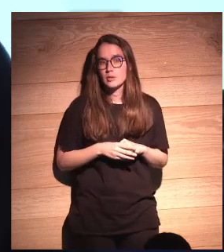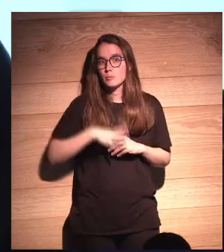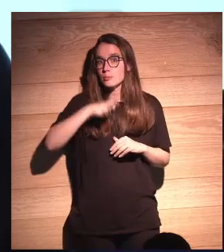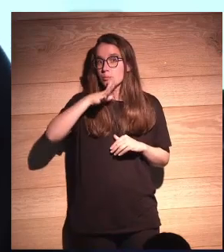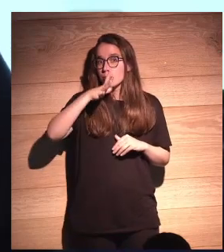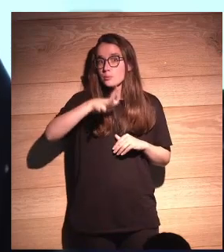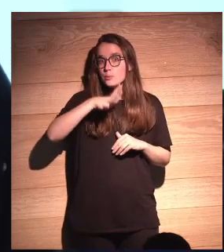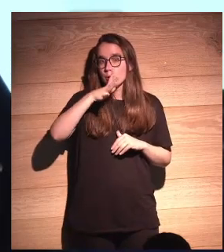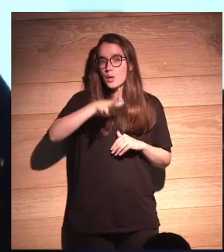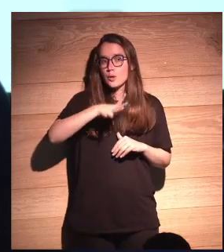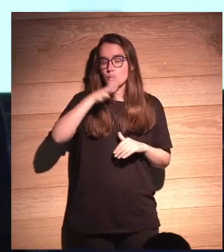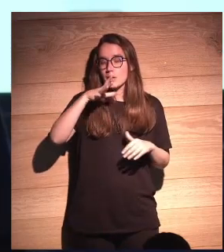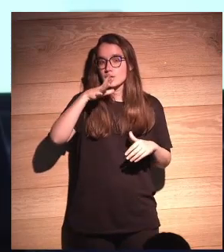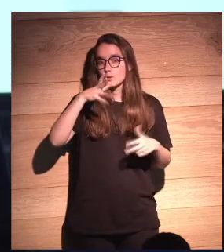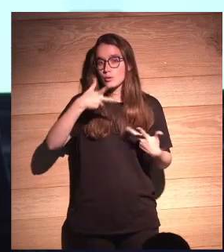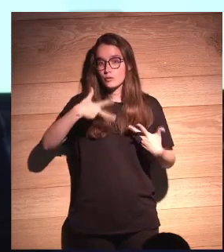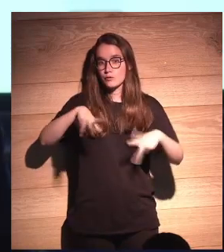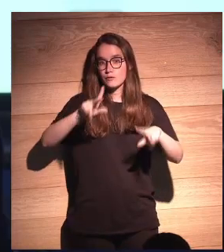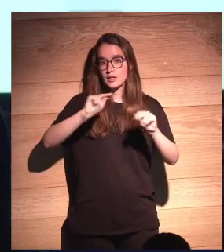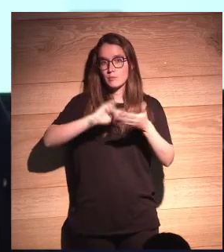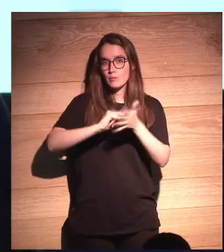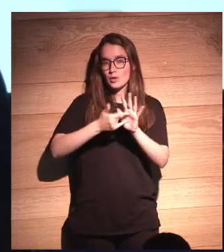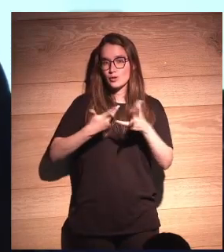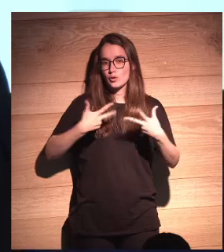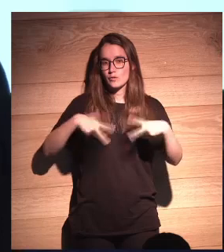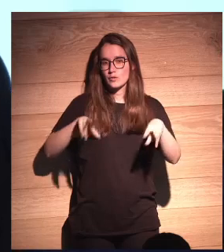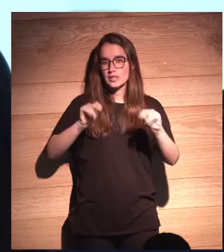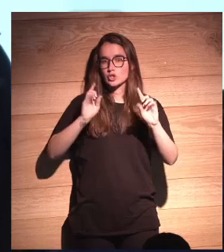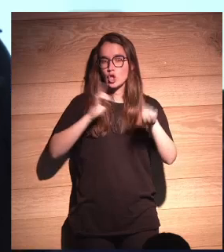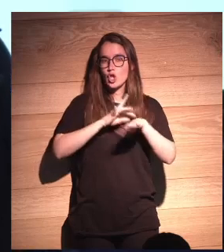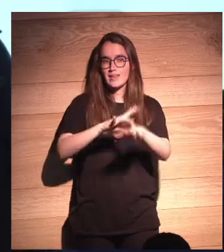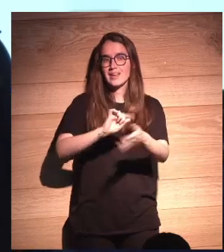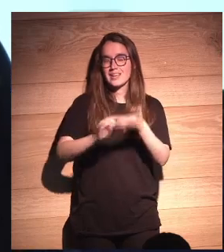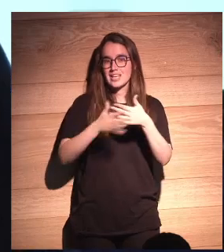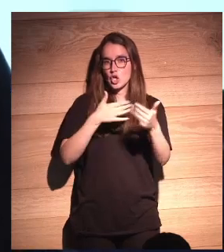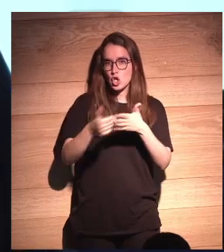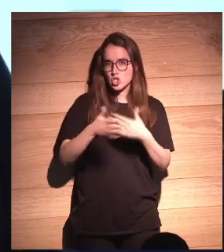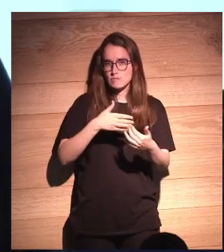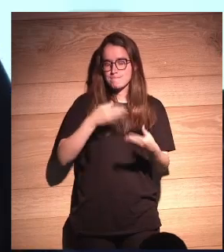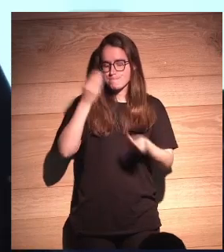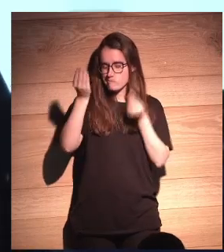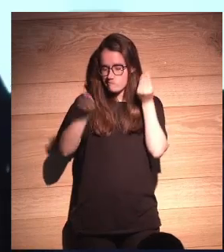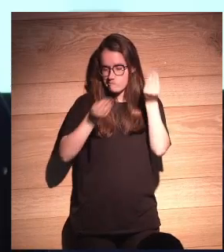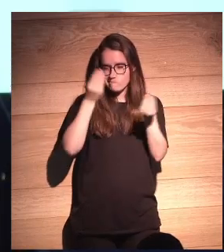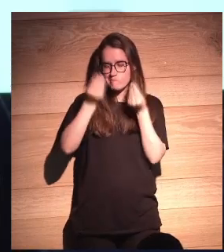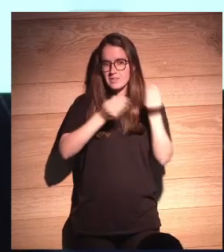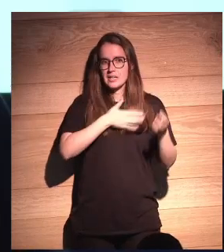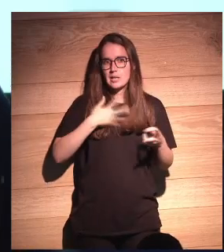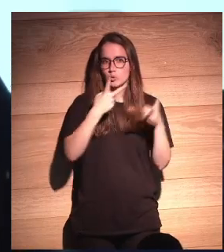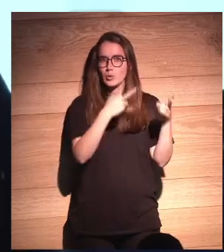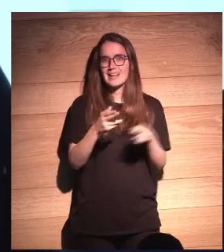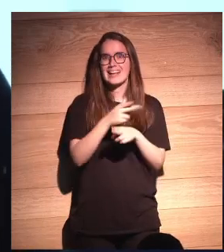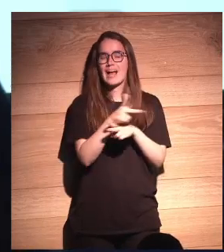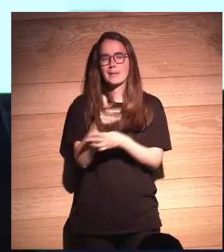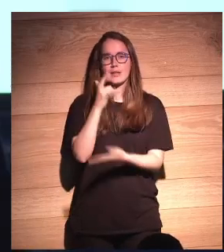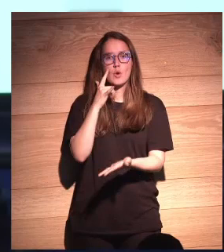por eso que cuando terminamos nuestro proyecto, que era solamente de guión, decidimos que queríamos rodar un capítulo